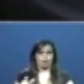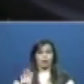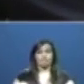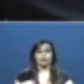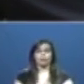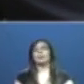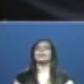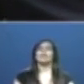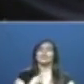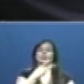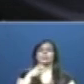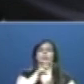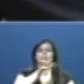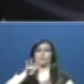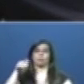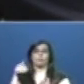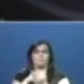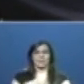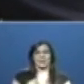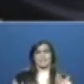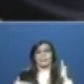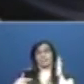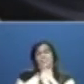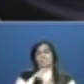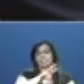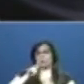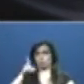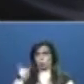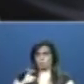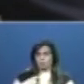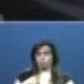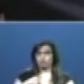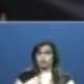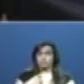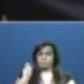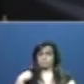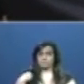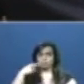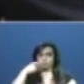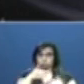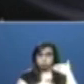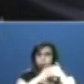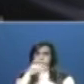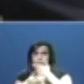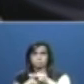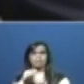A 31 de mayo una tendencia esperanzadora a la que sin duda Va a unirse el dato del